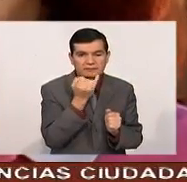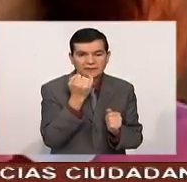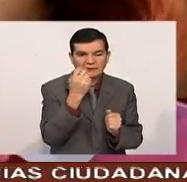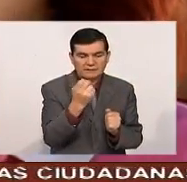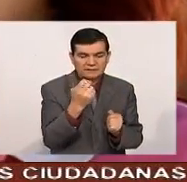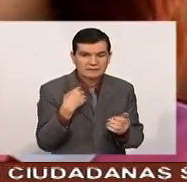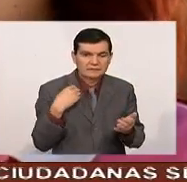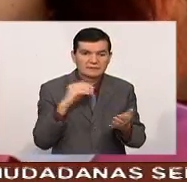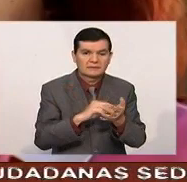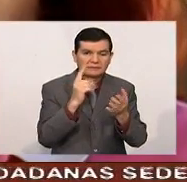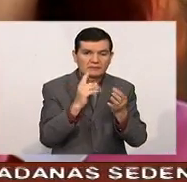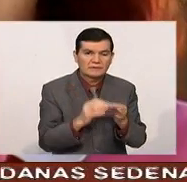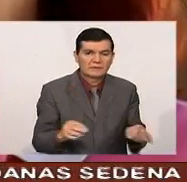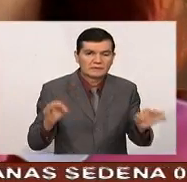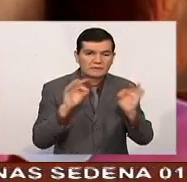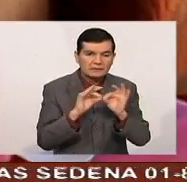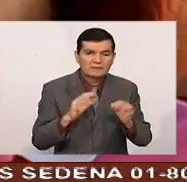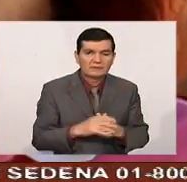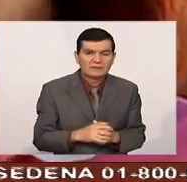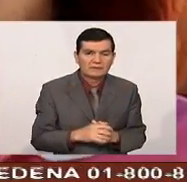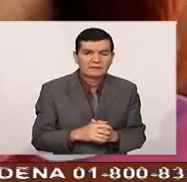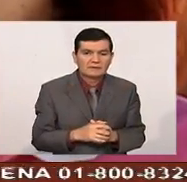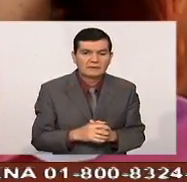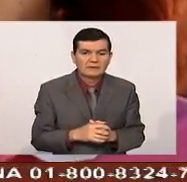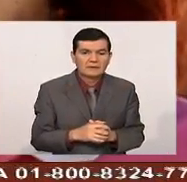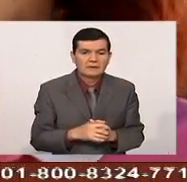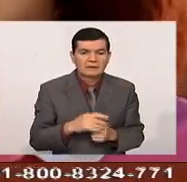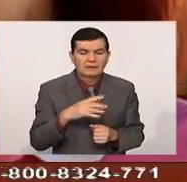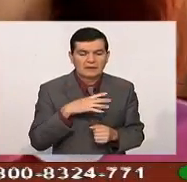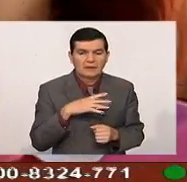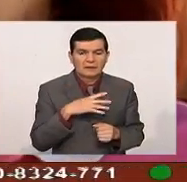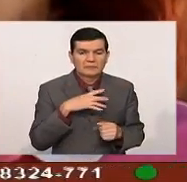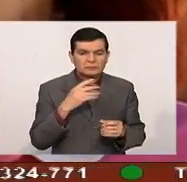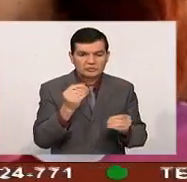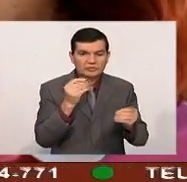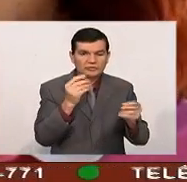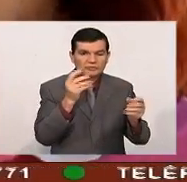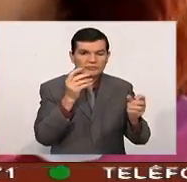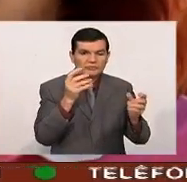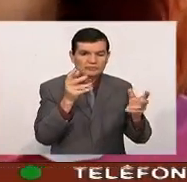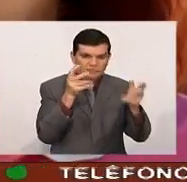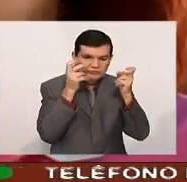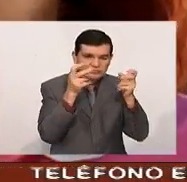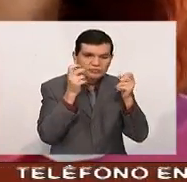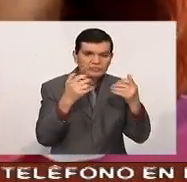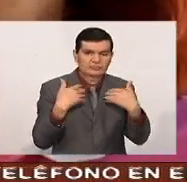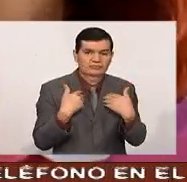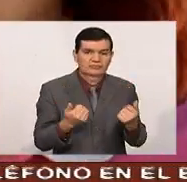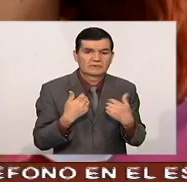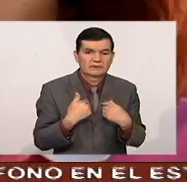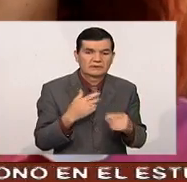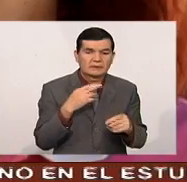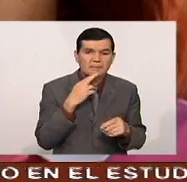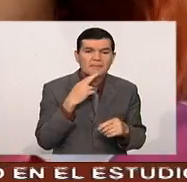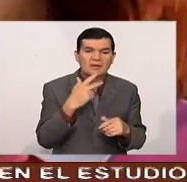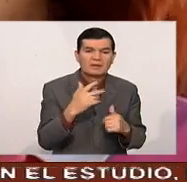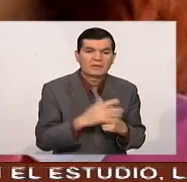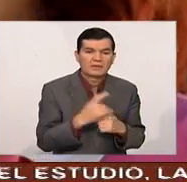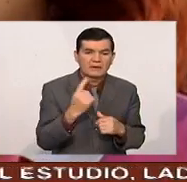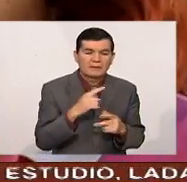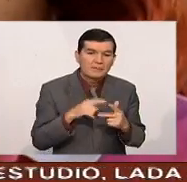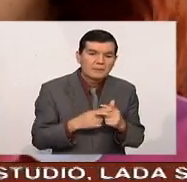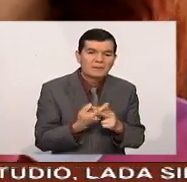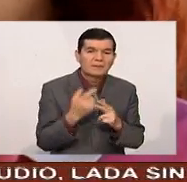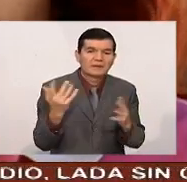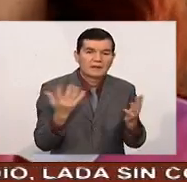de suma importancia, ¿no? Porque son muy receptivos a muchas cosas, entonces qué mejor que